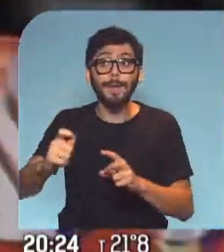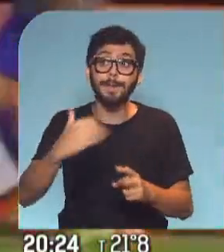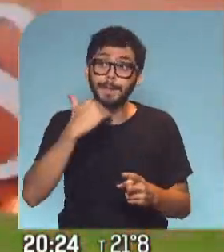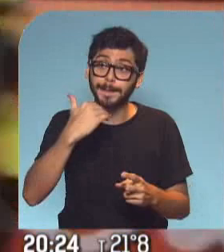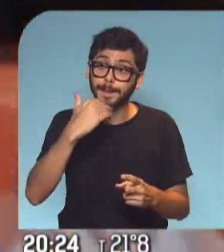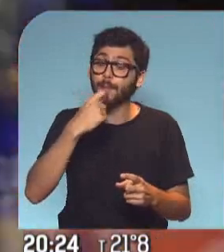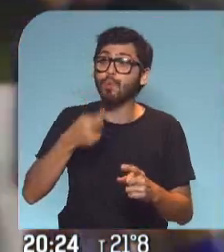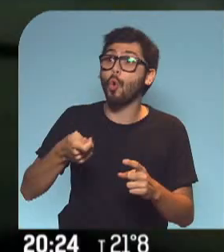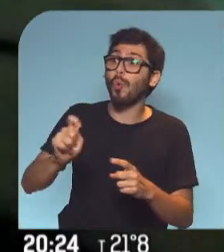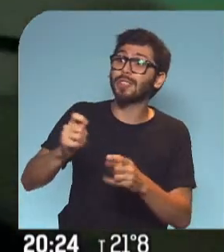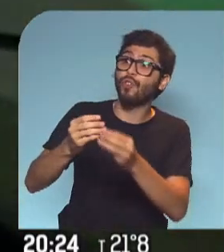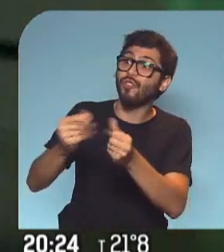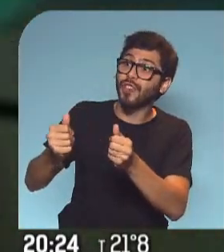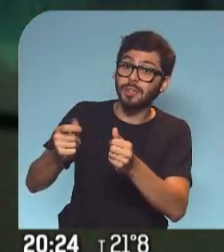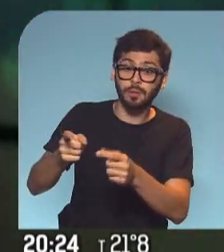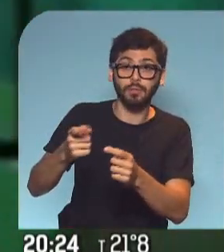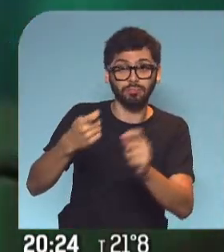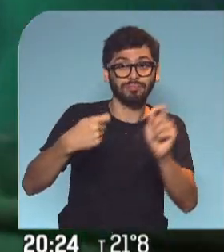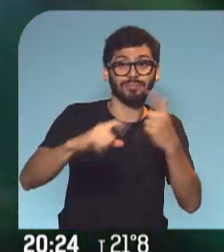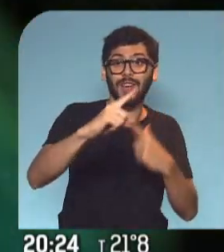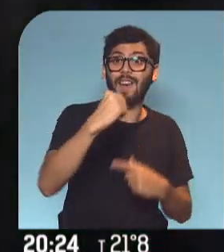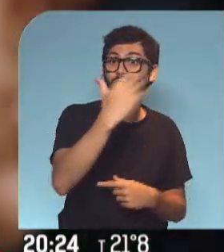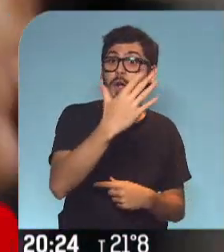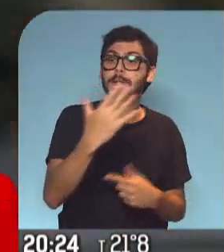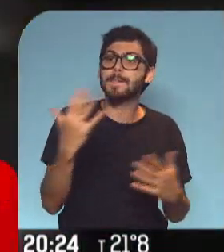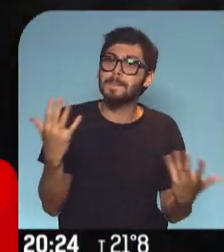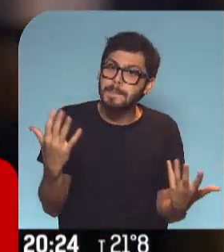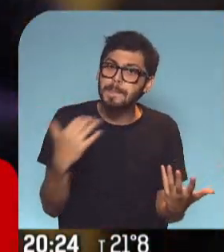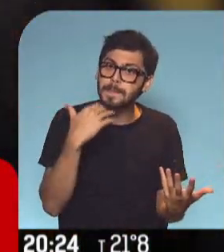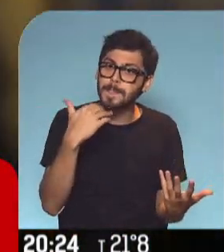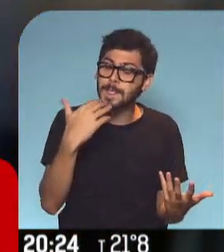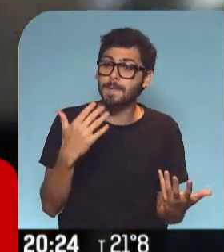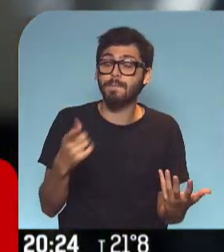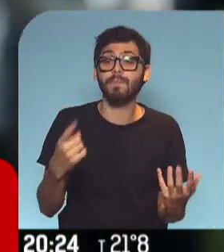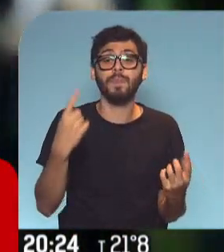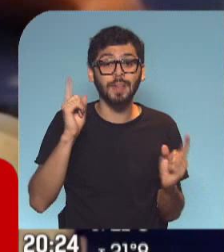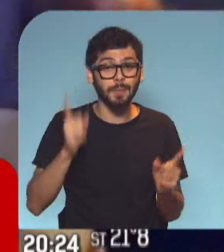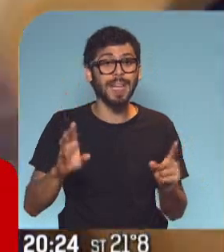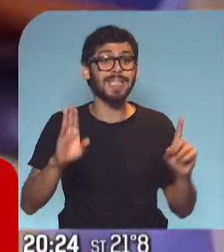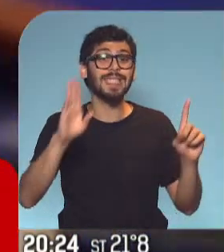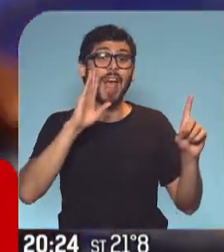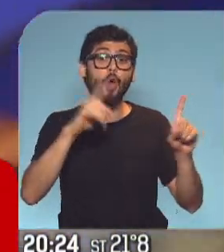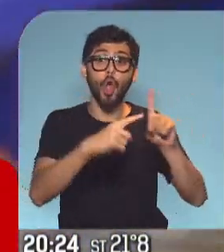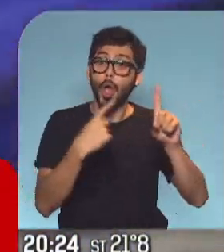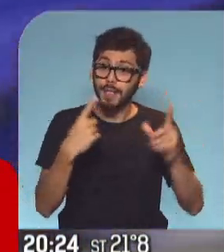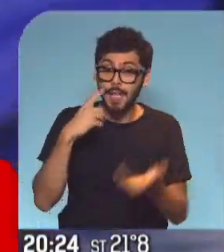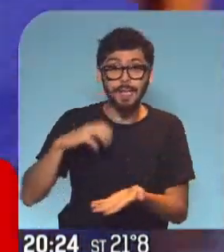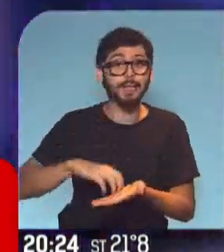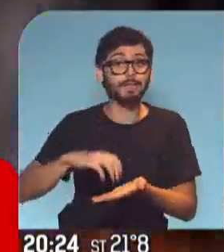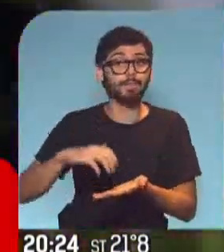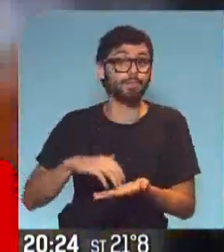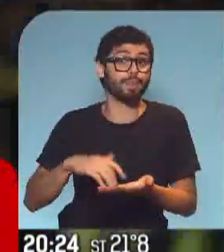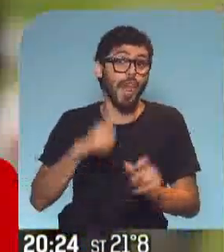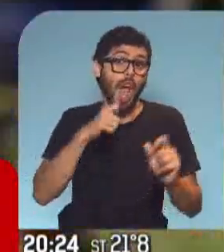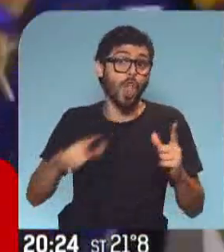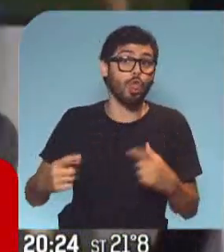lo transferirá, se supone. Se supone que sí. Mientras tanto, en Estados Unidos también dicen que lo están esperando, pero